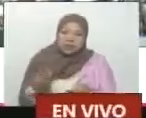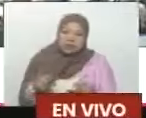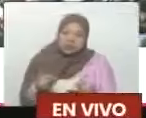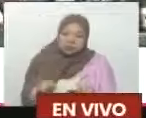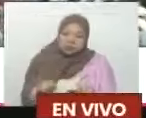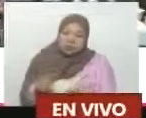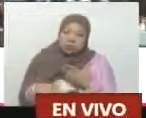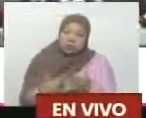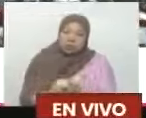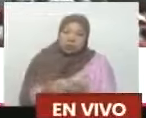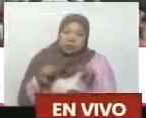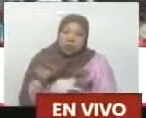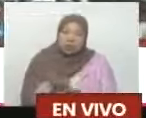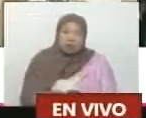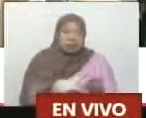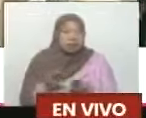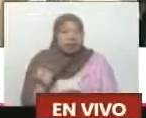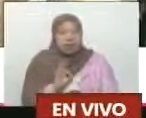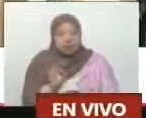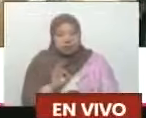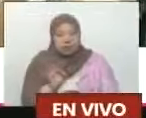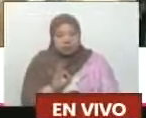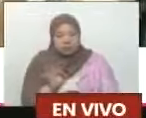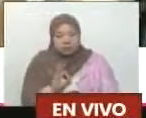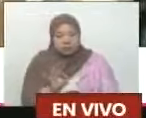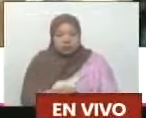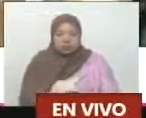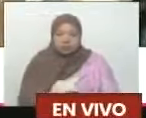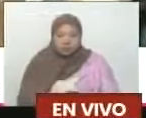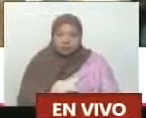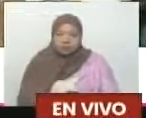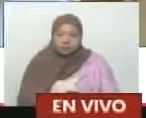y que no la para sanciones ni nada. El milagro económico, presidente.